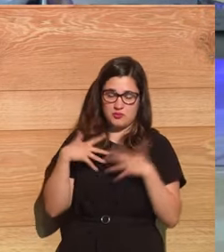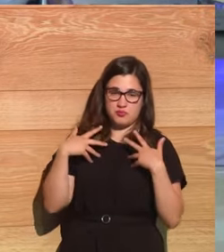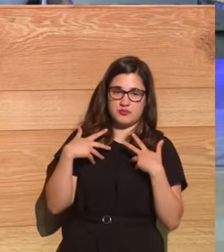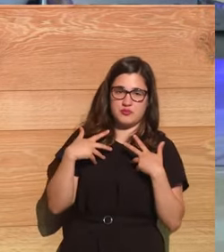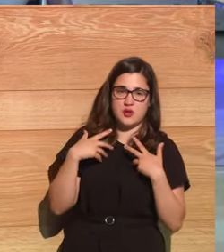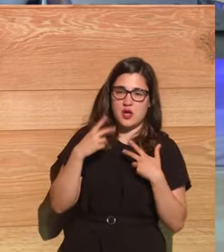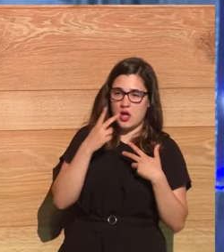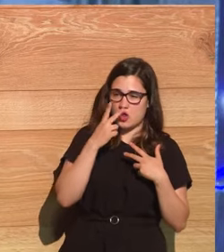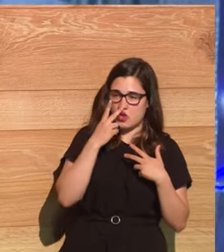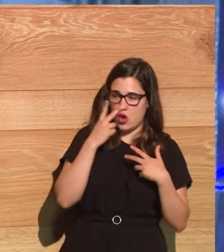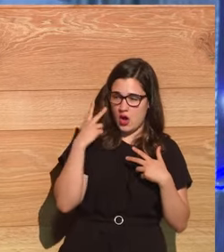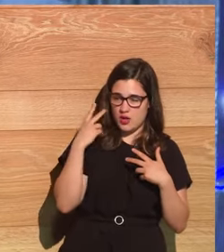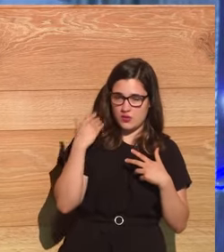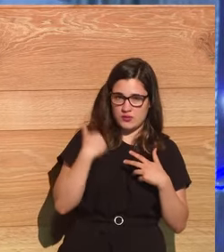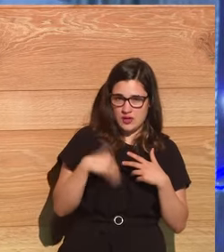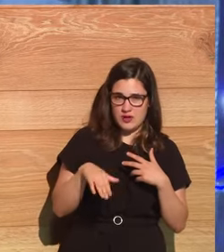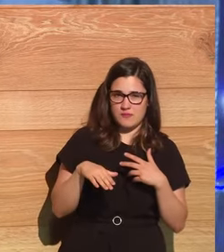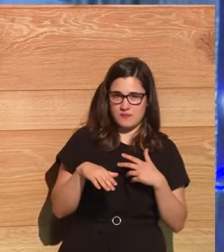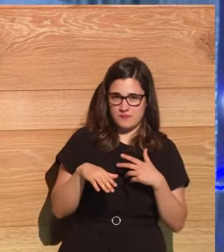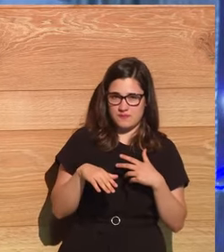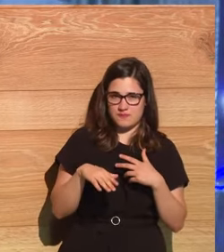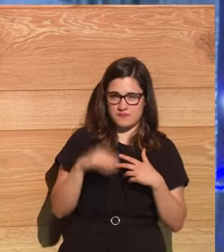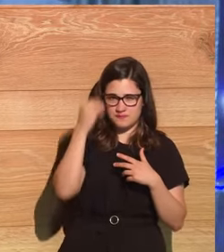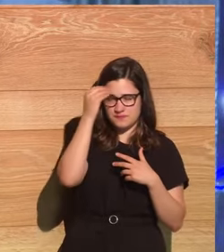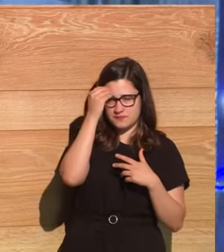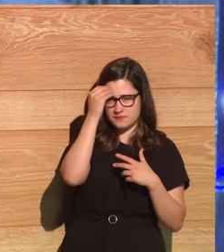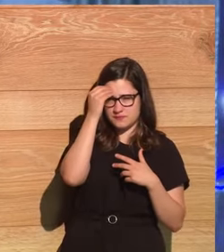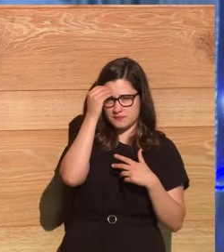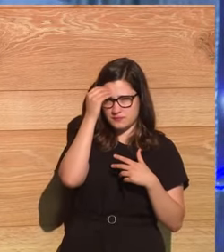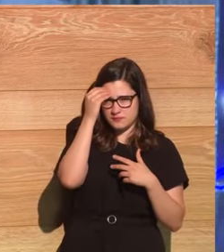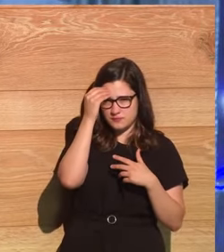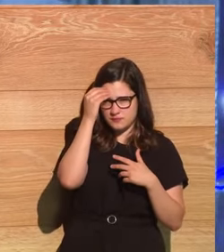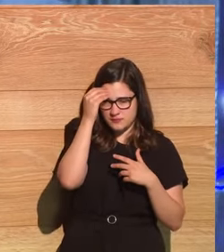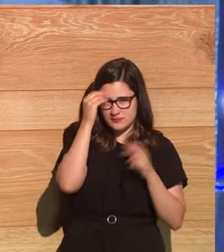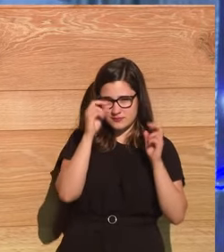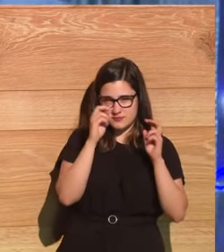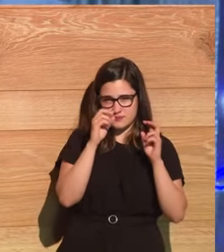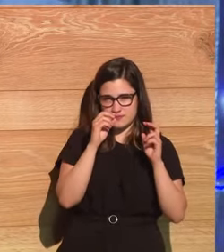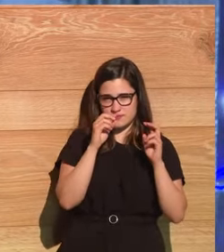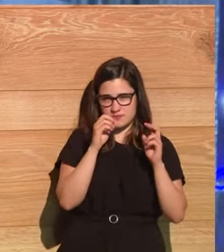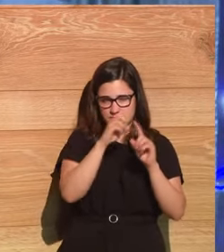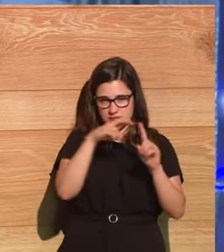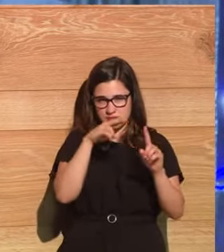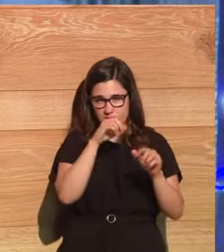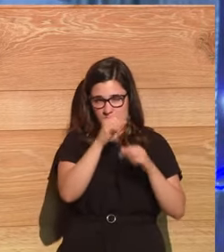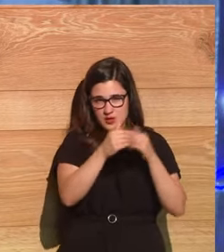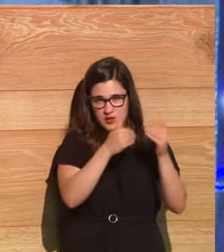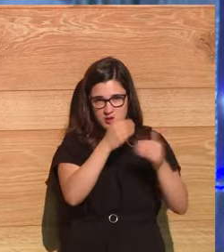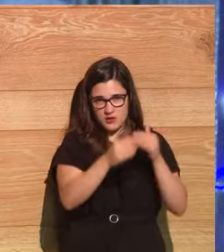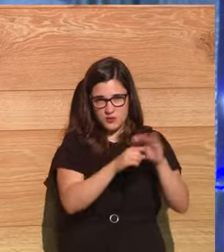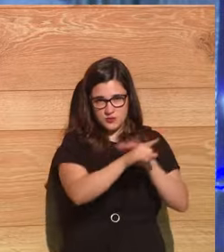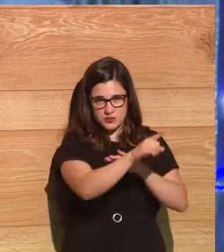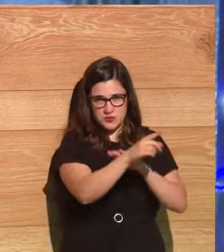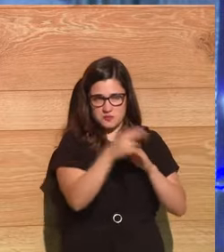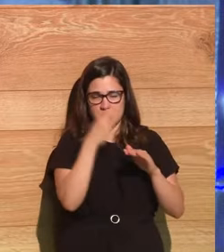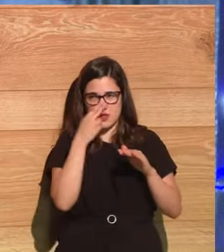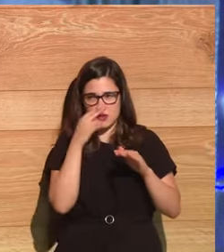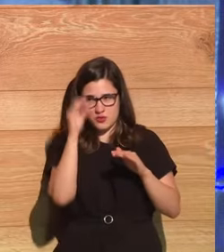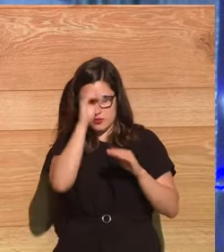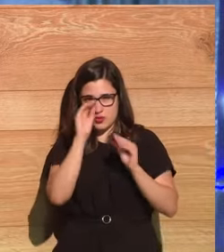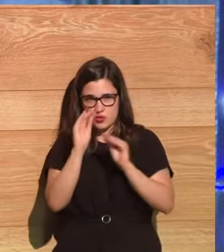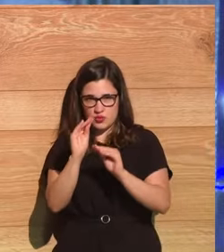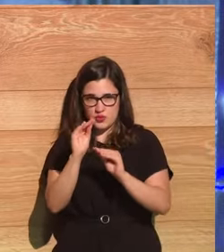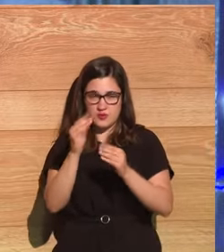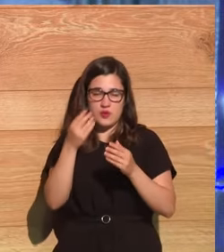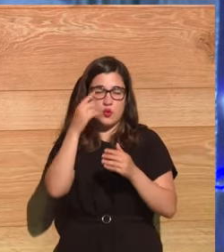esto, es de nuevo una cosa que creo que bajo el prisma de la evolución debe ser muy interesante saber qué piensas, que es, tú decías, ¿no?, tenemos esa cultura